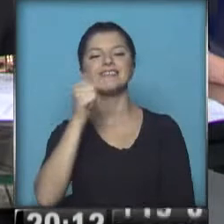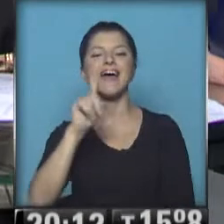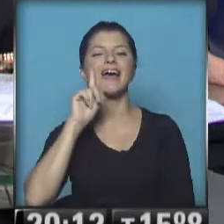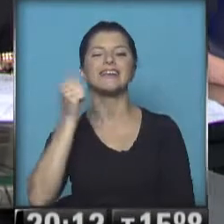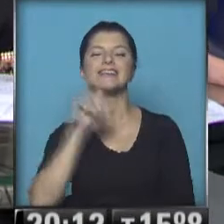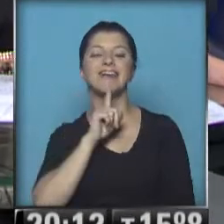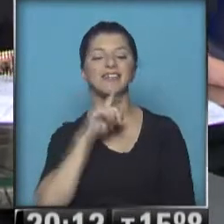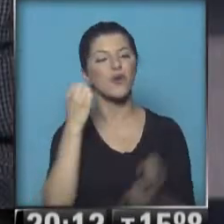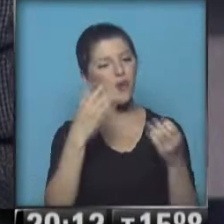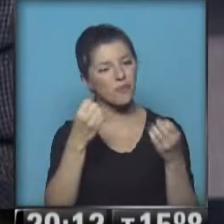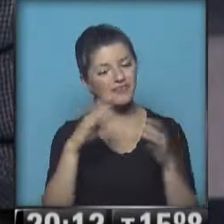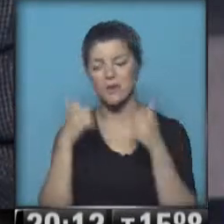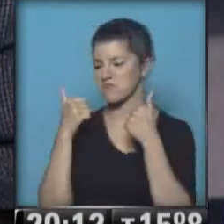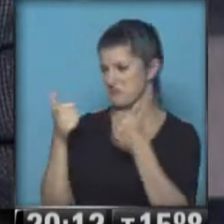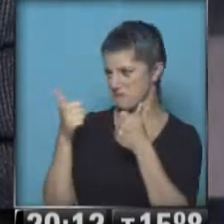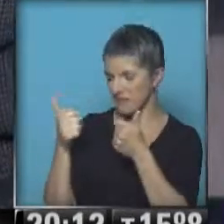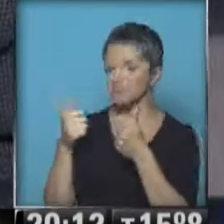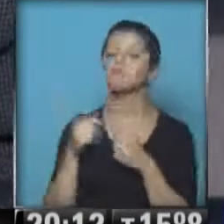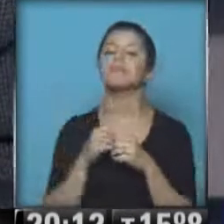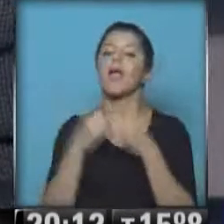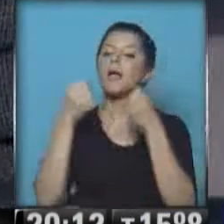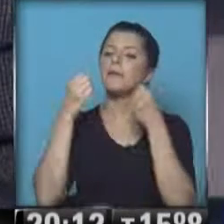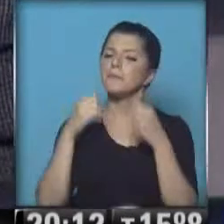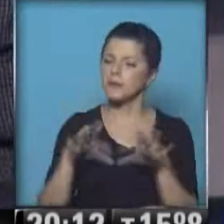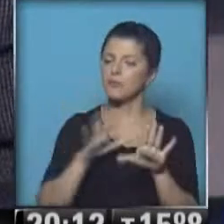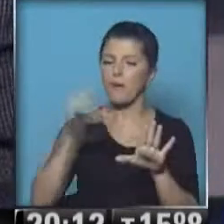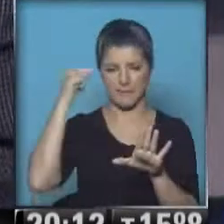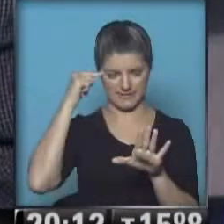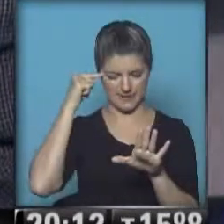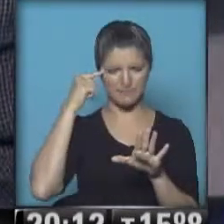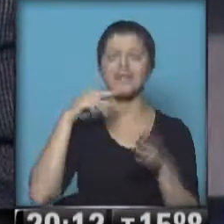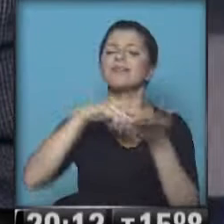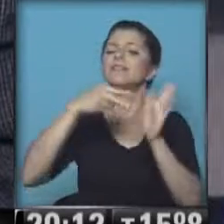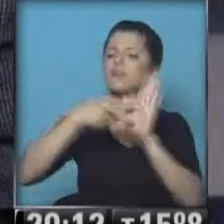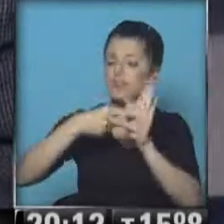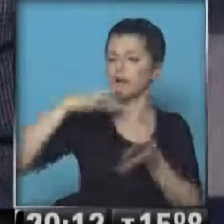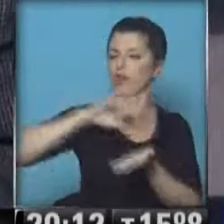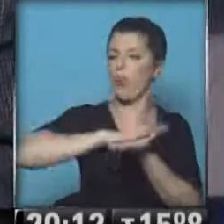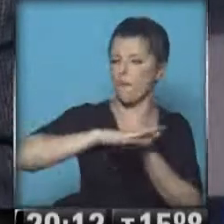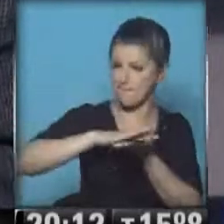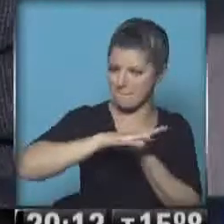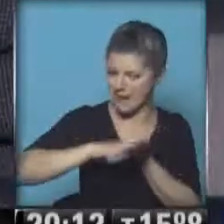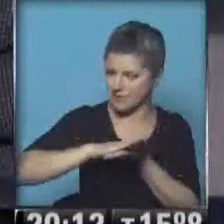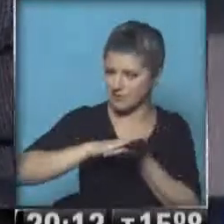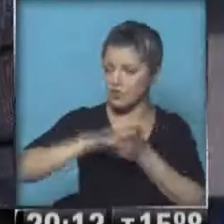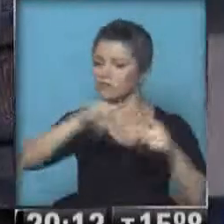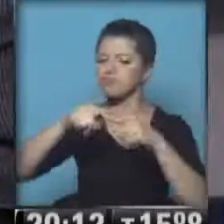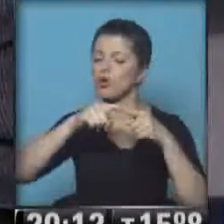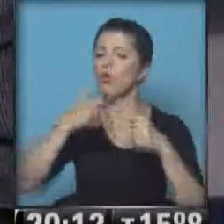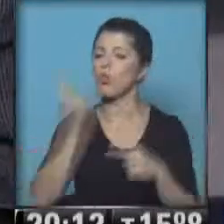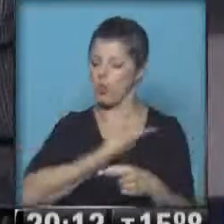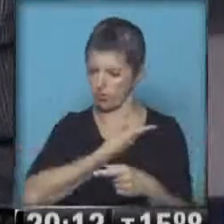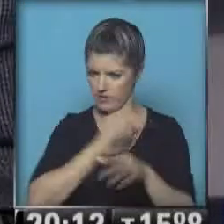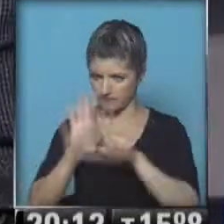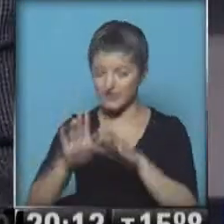bien. Empecemos a contextualizar qué significa el salario mínimo y dónde se discute el salario mínimo. ¿Qué es en